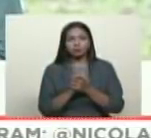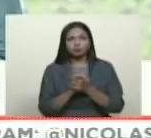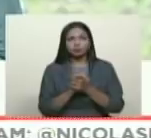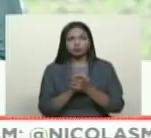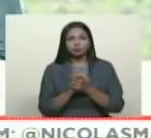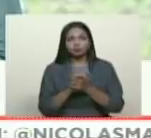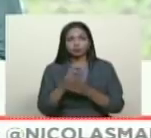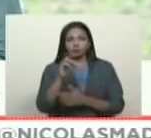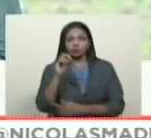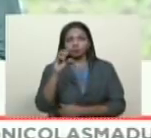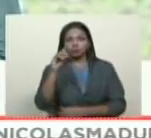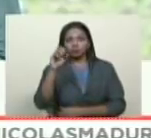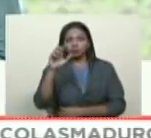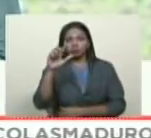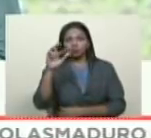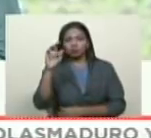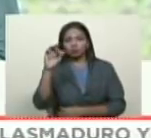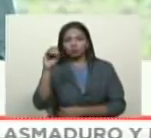Rodolfo